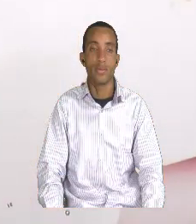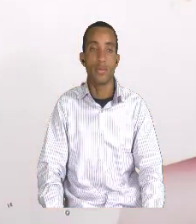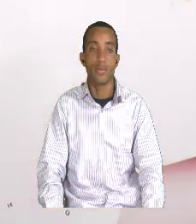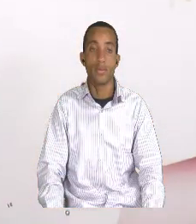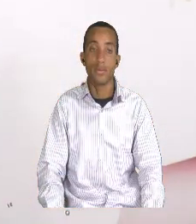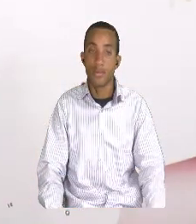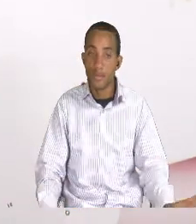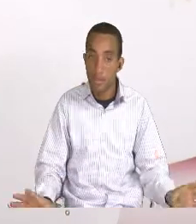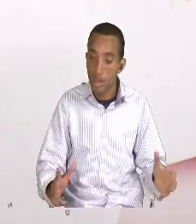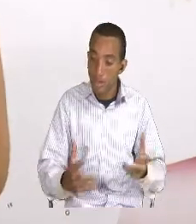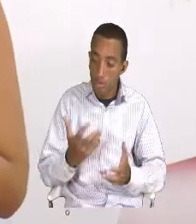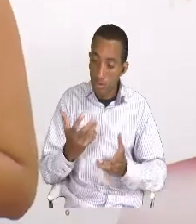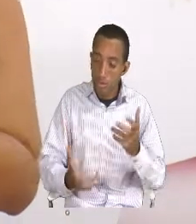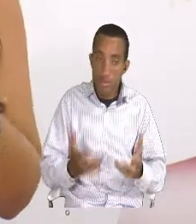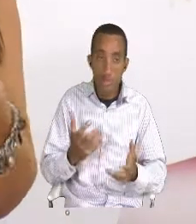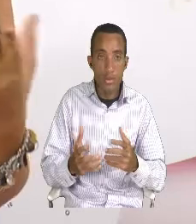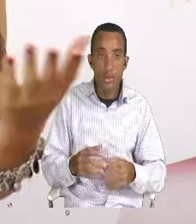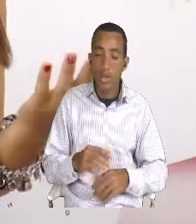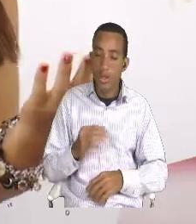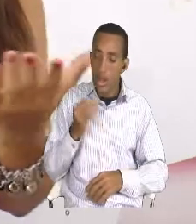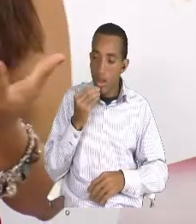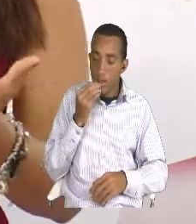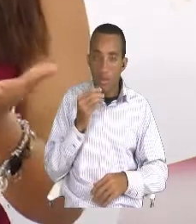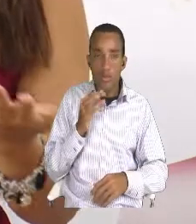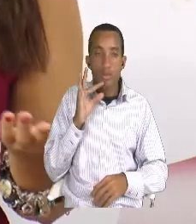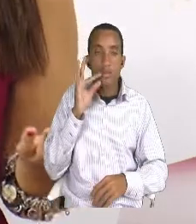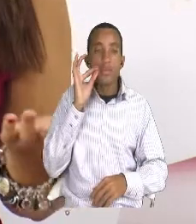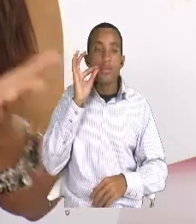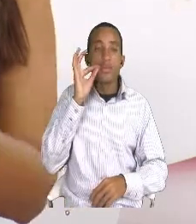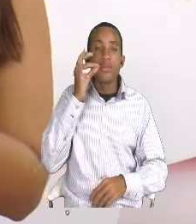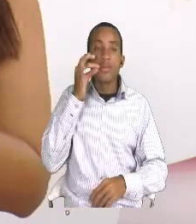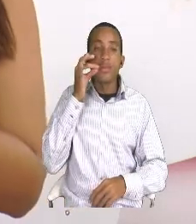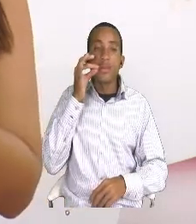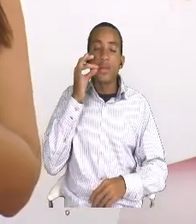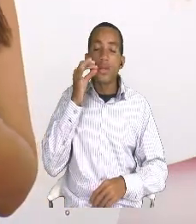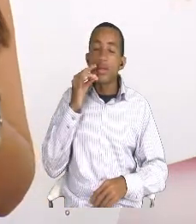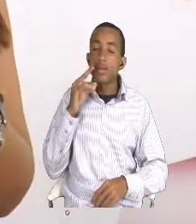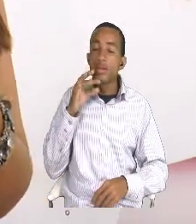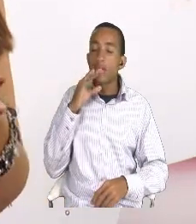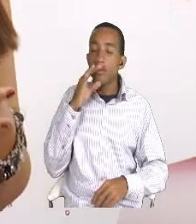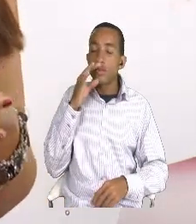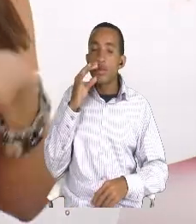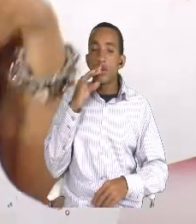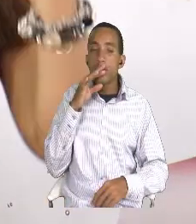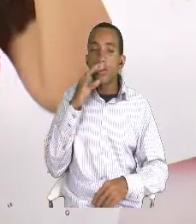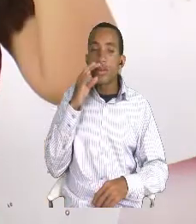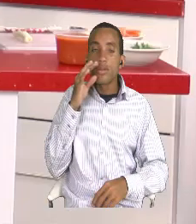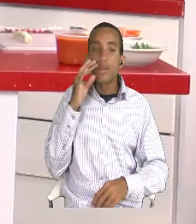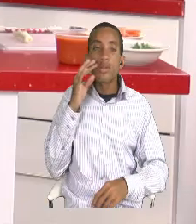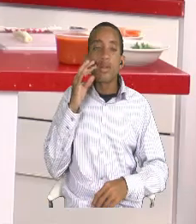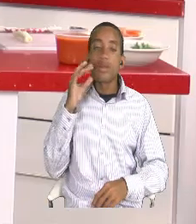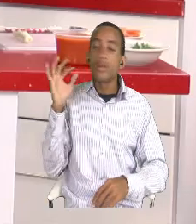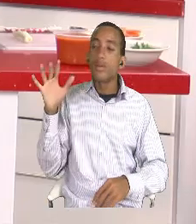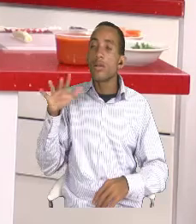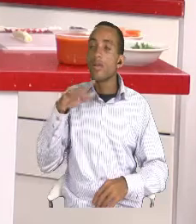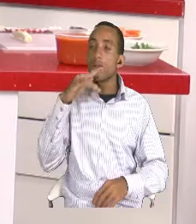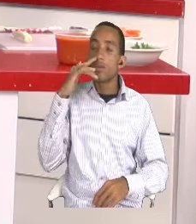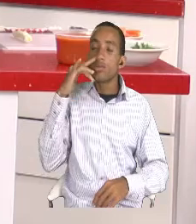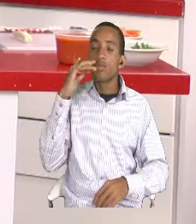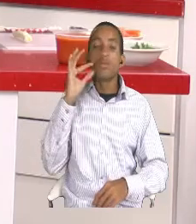de boca, queridos televidentes. Y bueno, ya huele rico, ya huele delicioso. Ya estamos por aquí presenciando. Sí, Rochi, mira. A ver, Sergio. Mira,